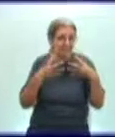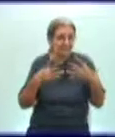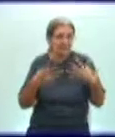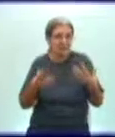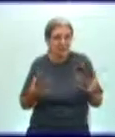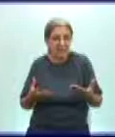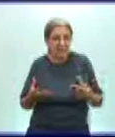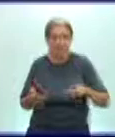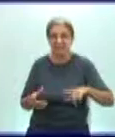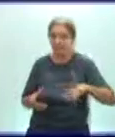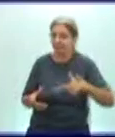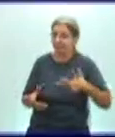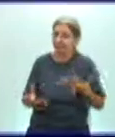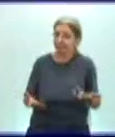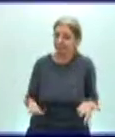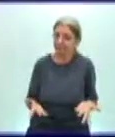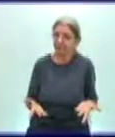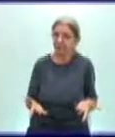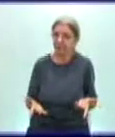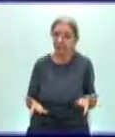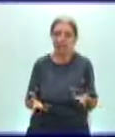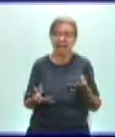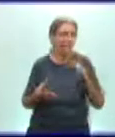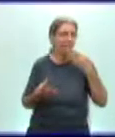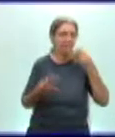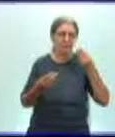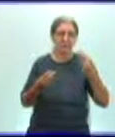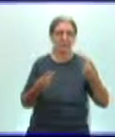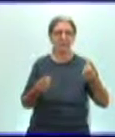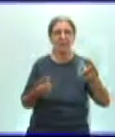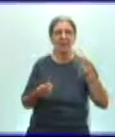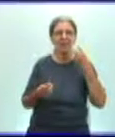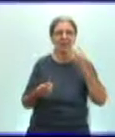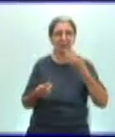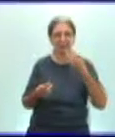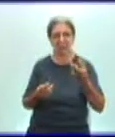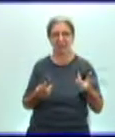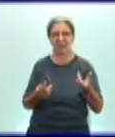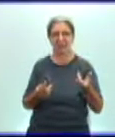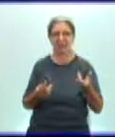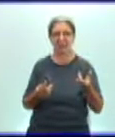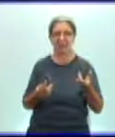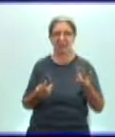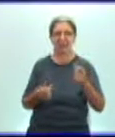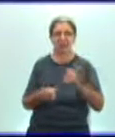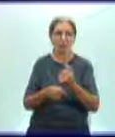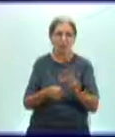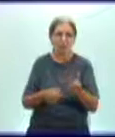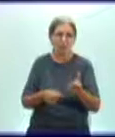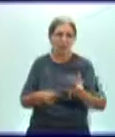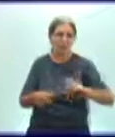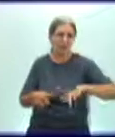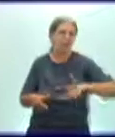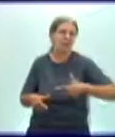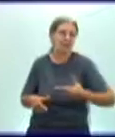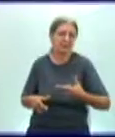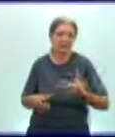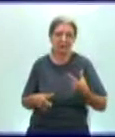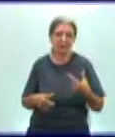manifestación cultural, como madurez del idioma, como obra artística que refleja nuestra